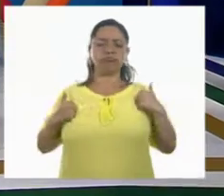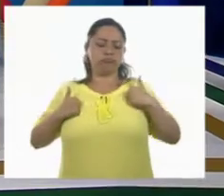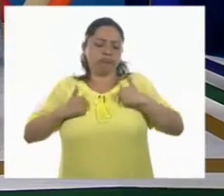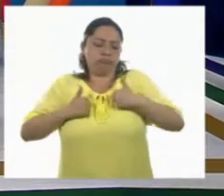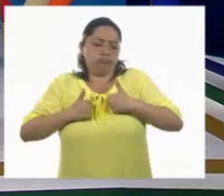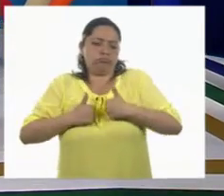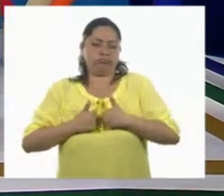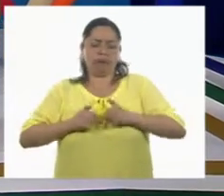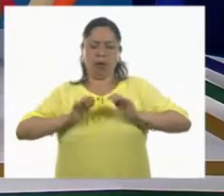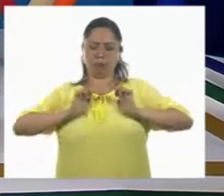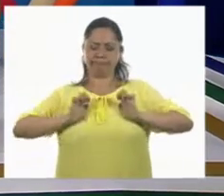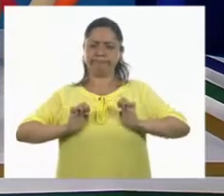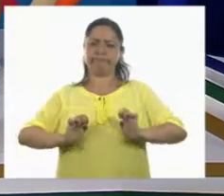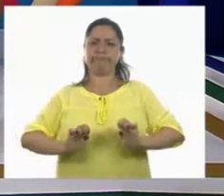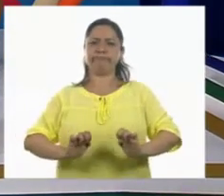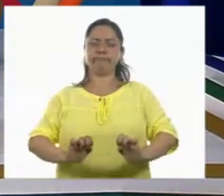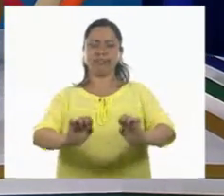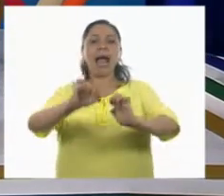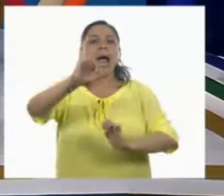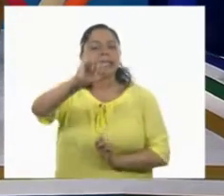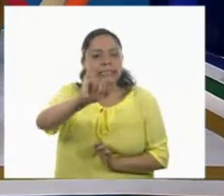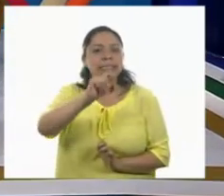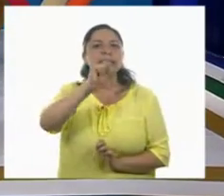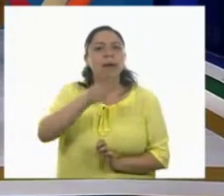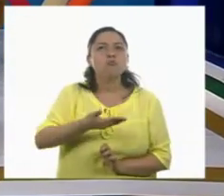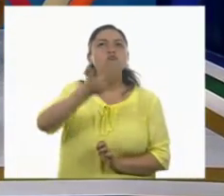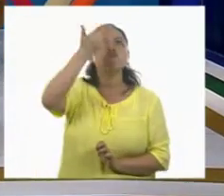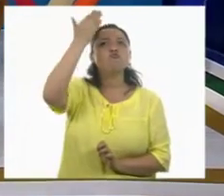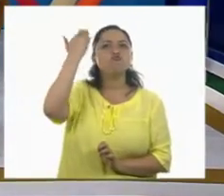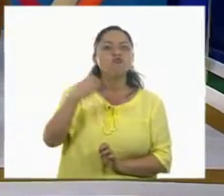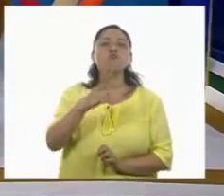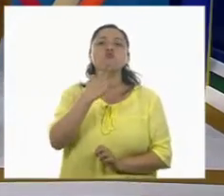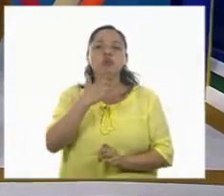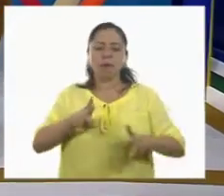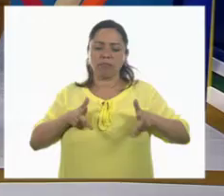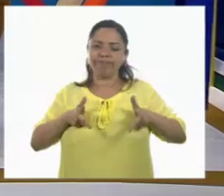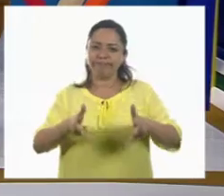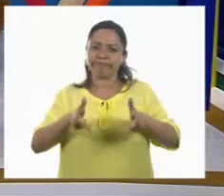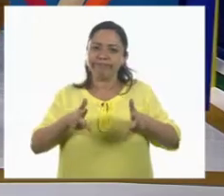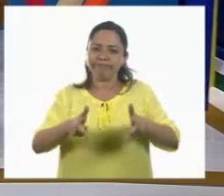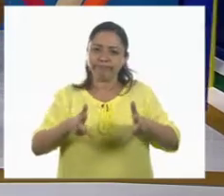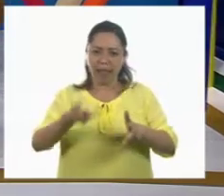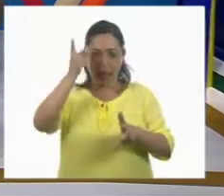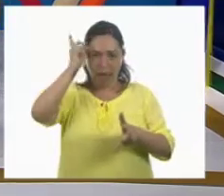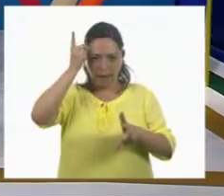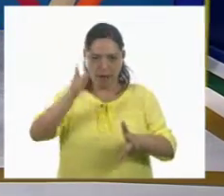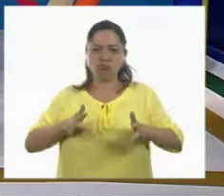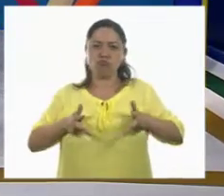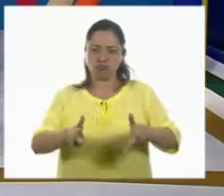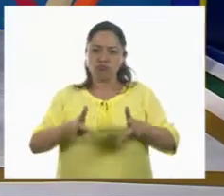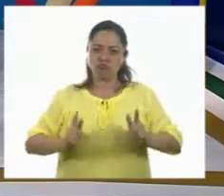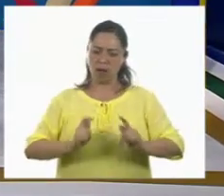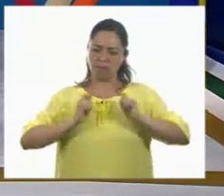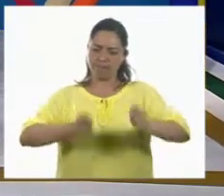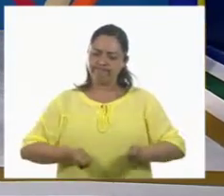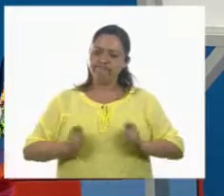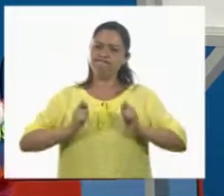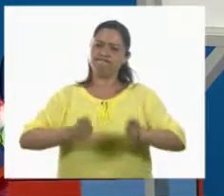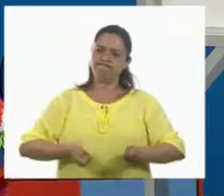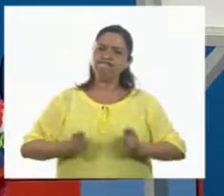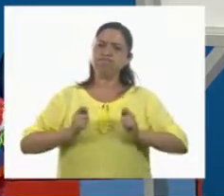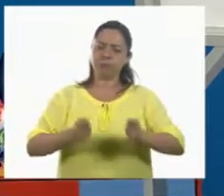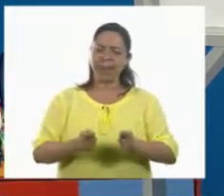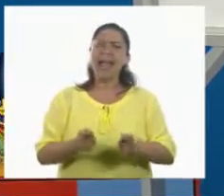¿verdad? Sí, también es la época en la que se trasladaban en carrozas, ¿verdad? Que eran como Algunos carretas. transportes empezaban a